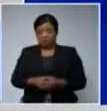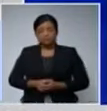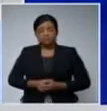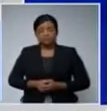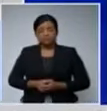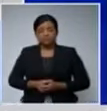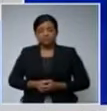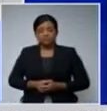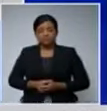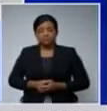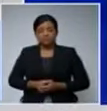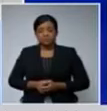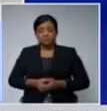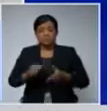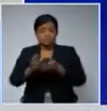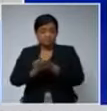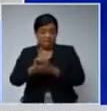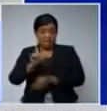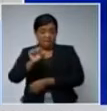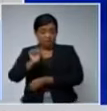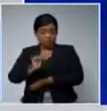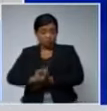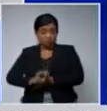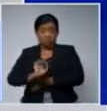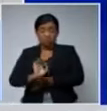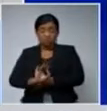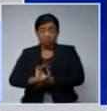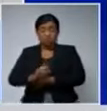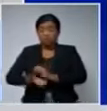se mantiene con una tasa elevada,